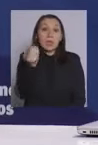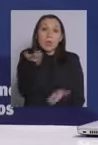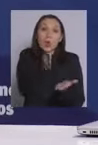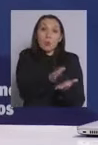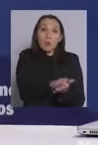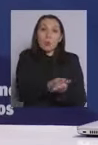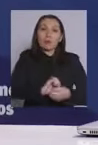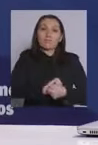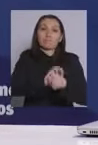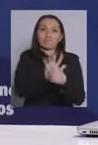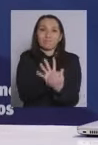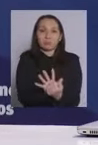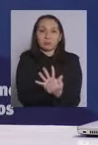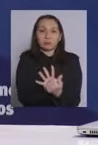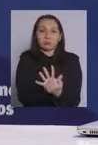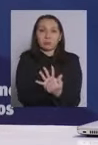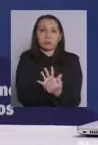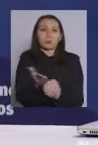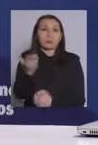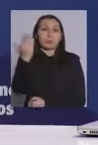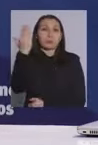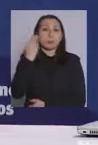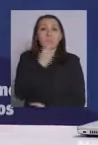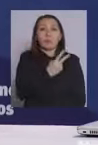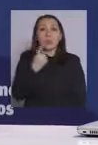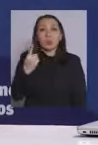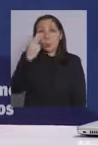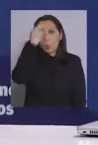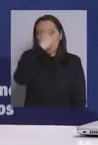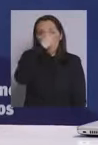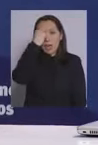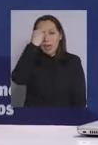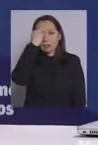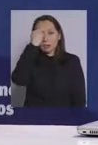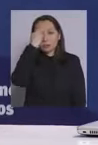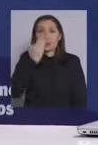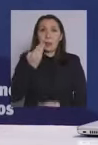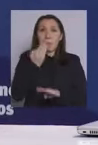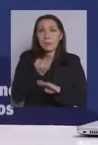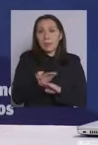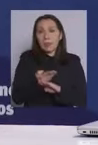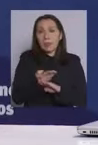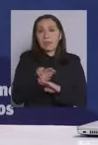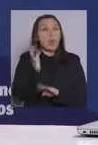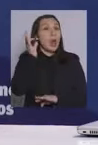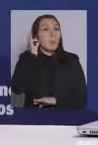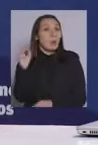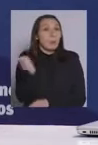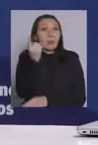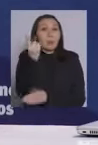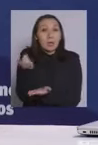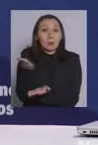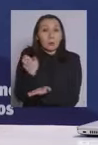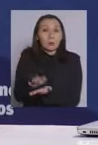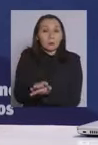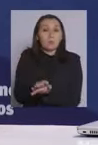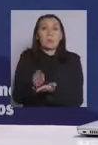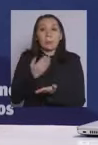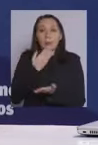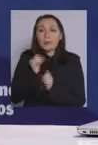por coronavirus, hecho que ocurrió el 21 de marzo. Pedimos para ella, y